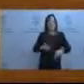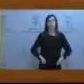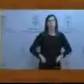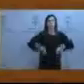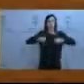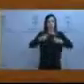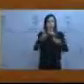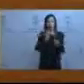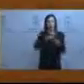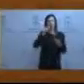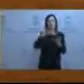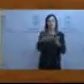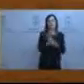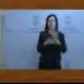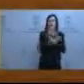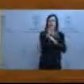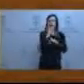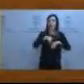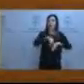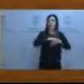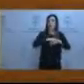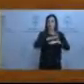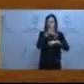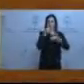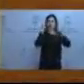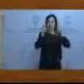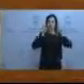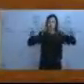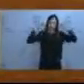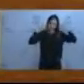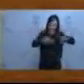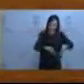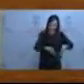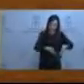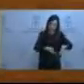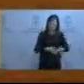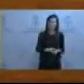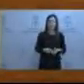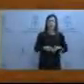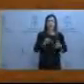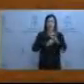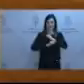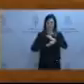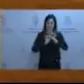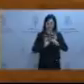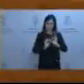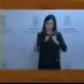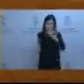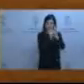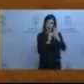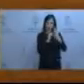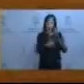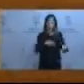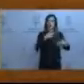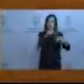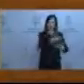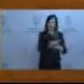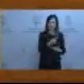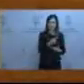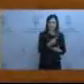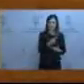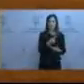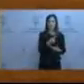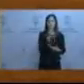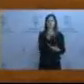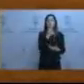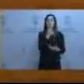como elemento fundamental en los aspectos asistenciales. En esta estrategia, en el punto 6, precisamente, se menciona